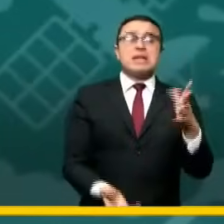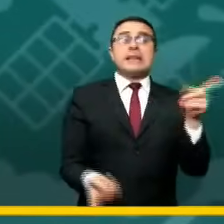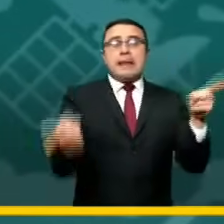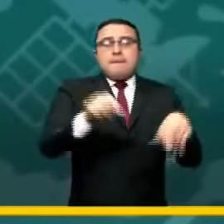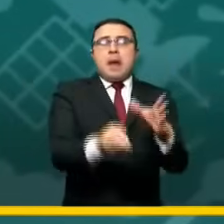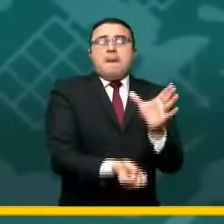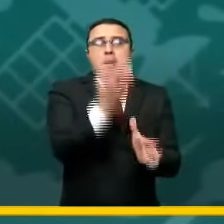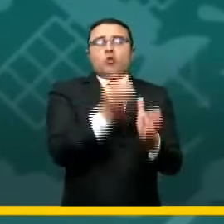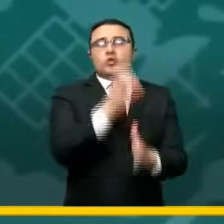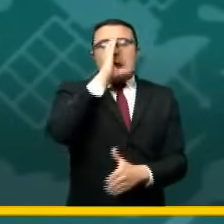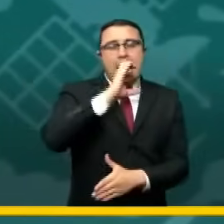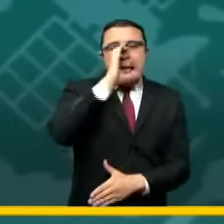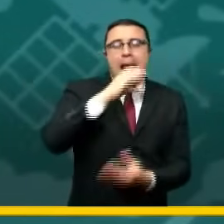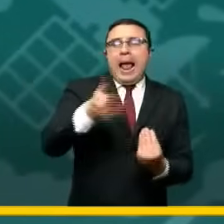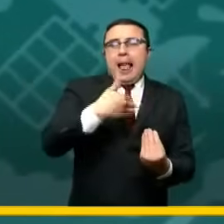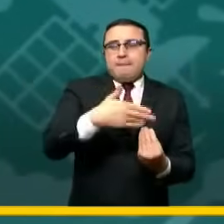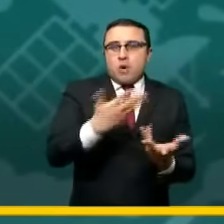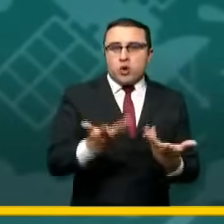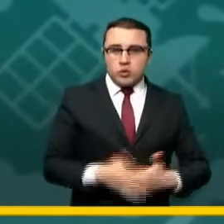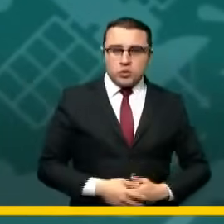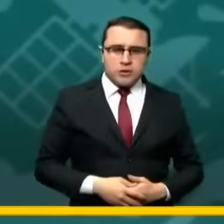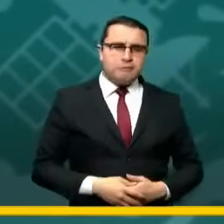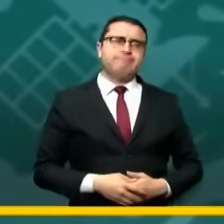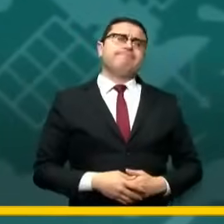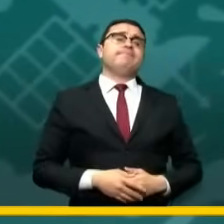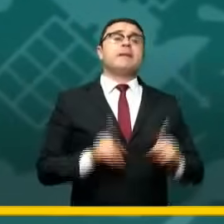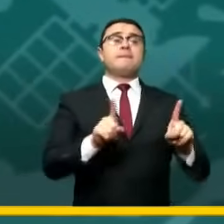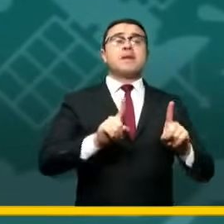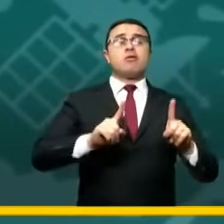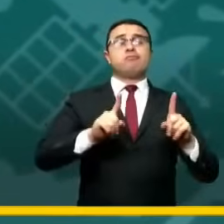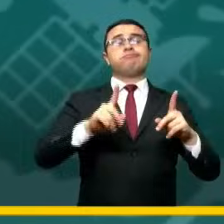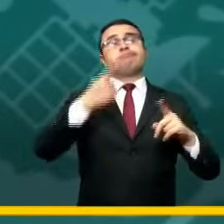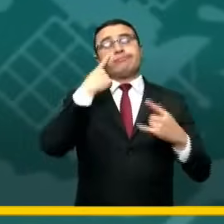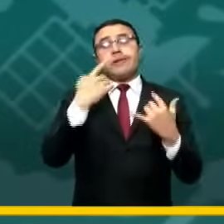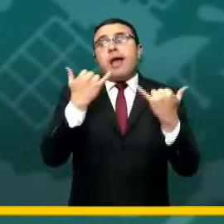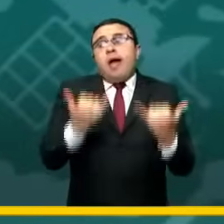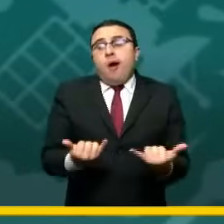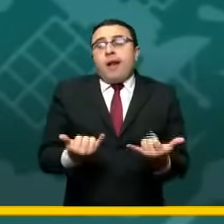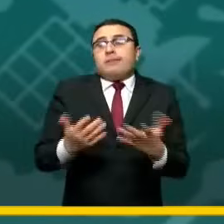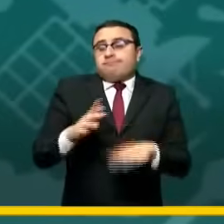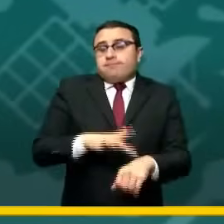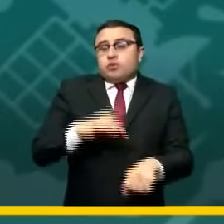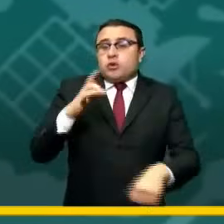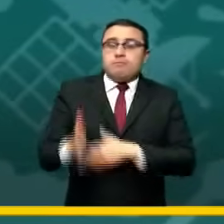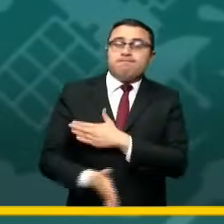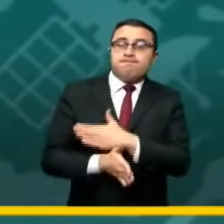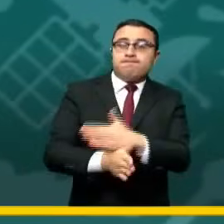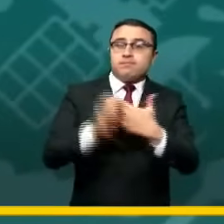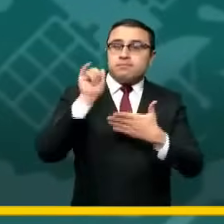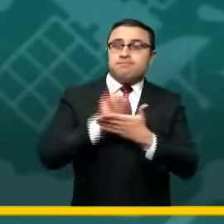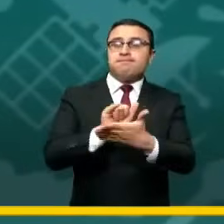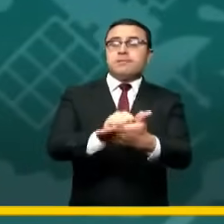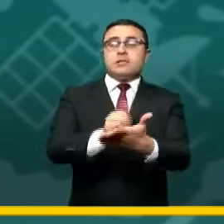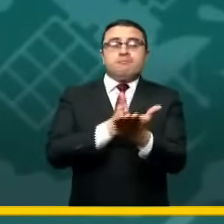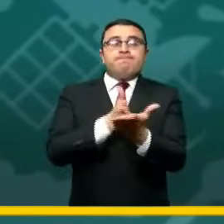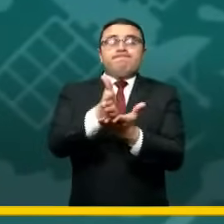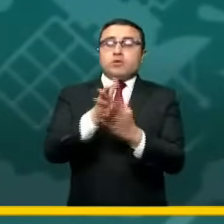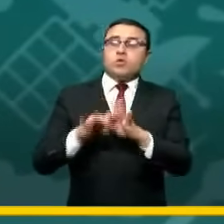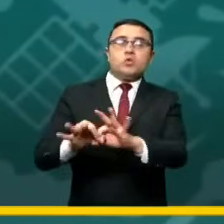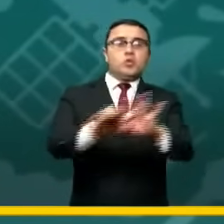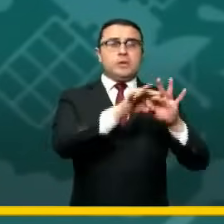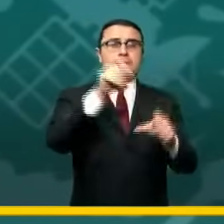carbono. No hay, por tanto, alternativa que el camino de siempre, el camino de la unidad de los pobres y su